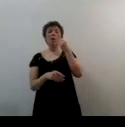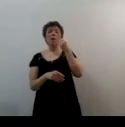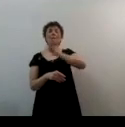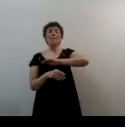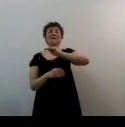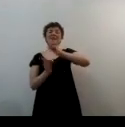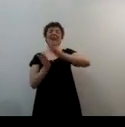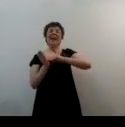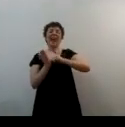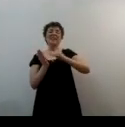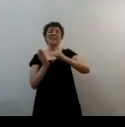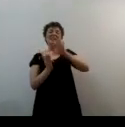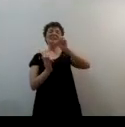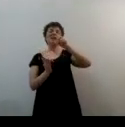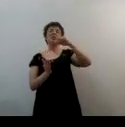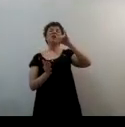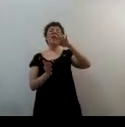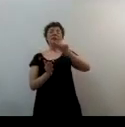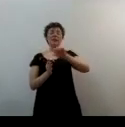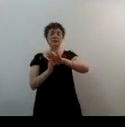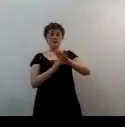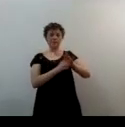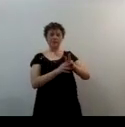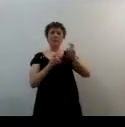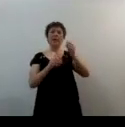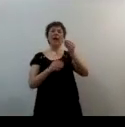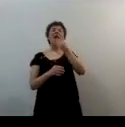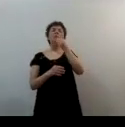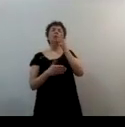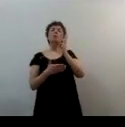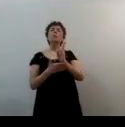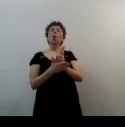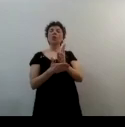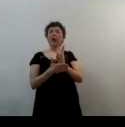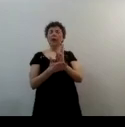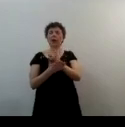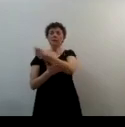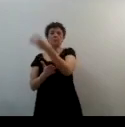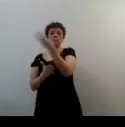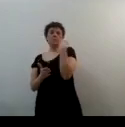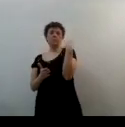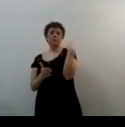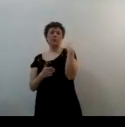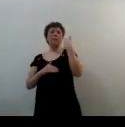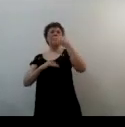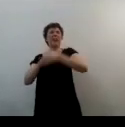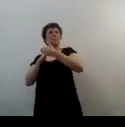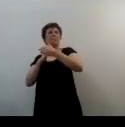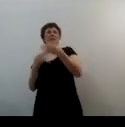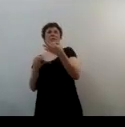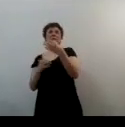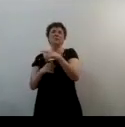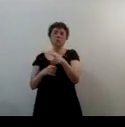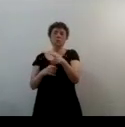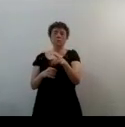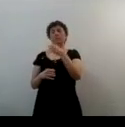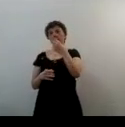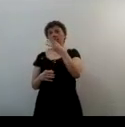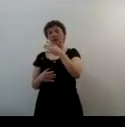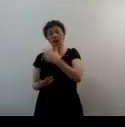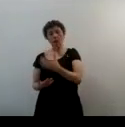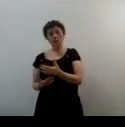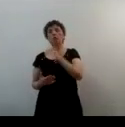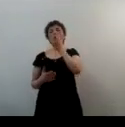saturadas. Luego, respecto a los alimentos proteicos, que veo esta pregunta de restringirlos, pues bueno, ahora mismo, o sea, todavía fase